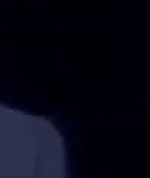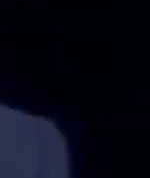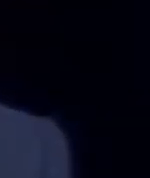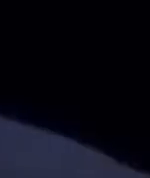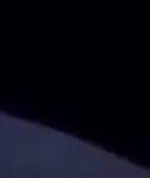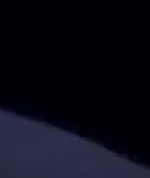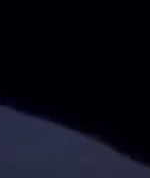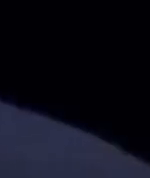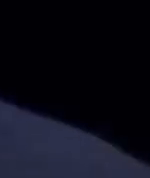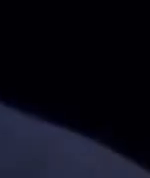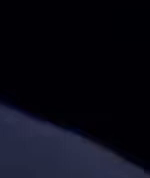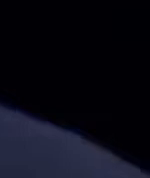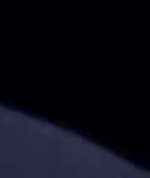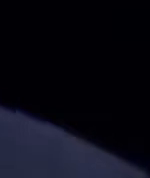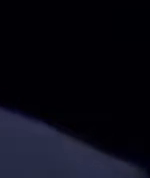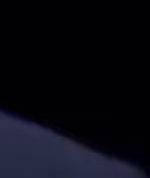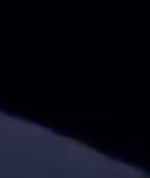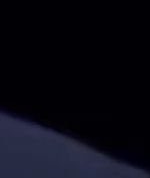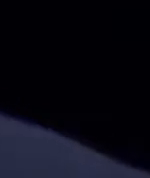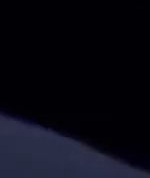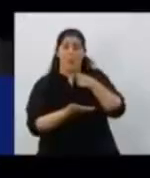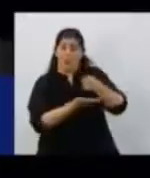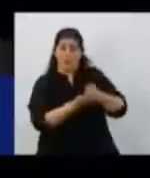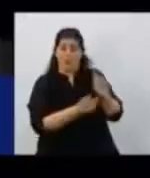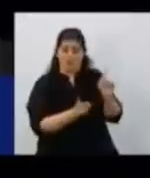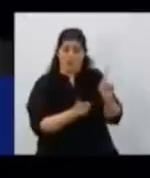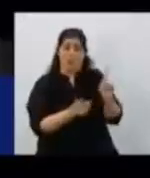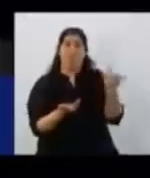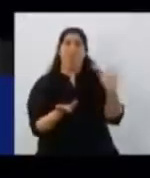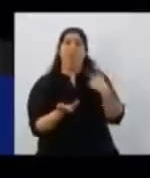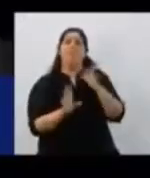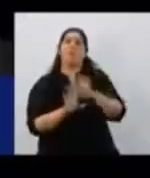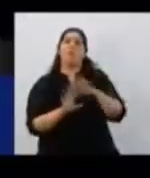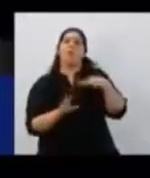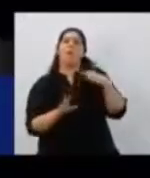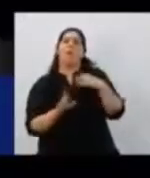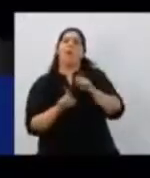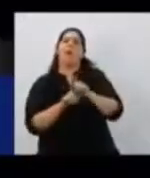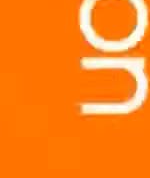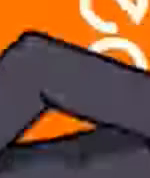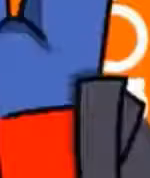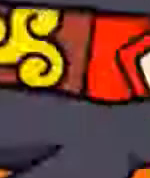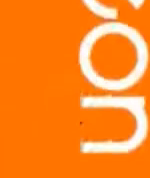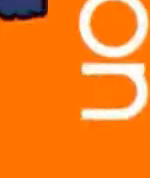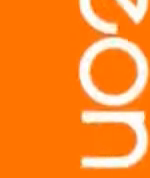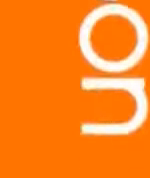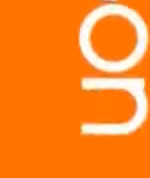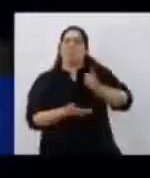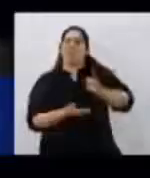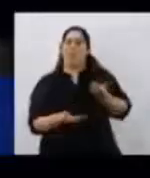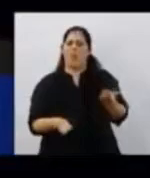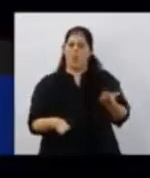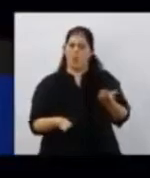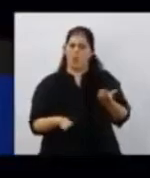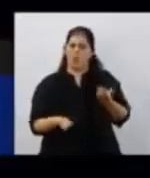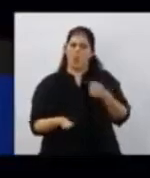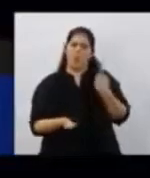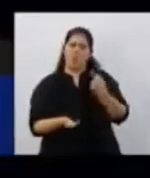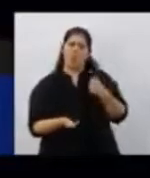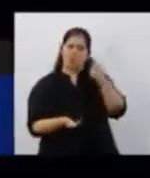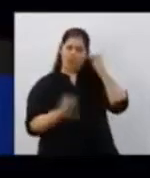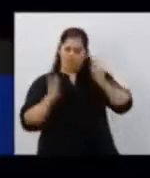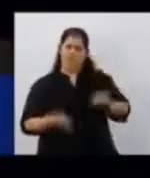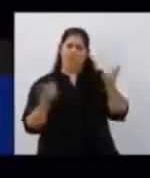una decisión. Dejemos de vivir como negros. Dejemos de vivir como mangueros de Patreon. ¡Ah, sí! Nosotros creemos que